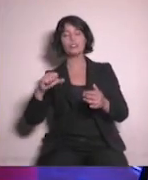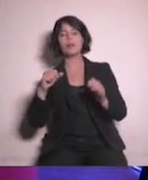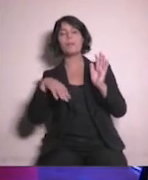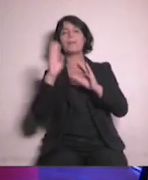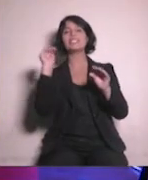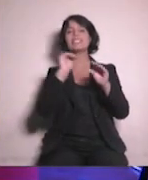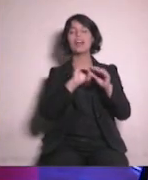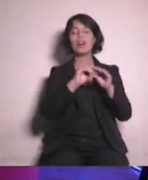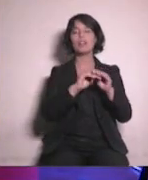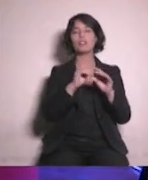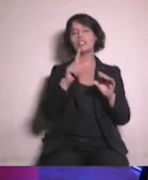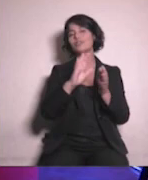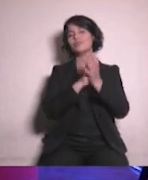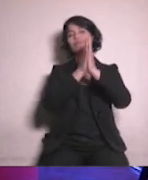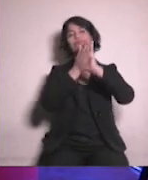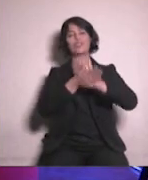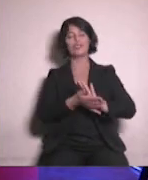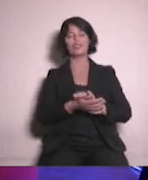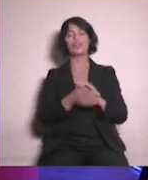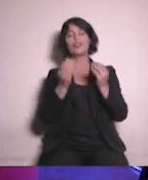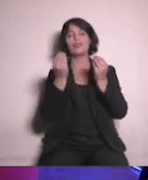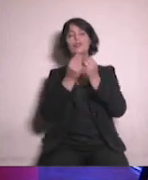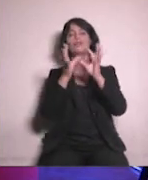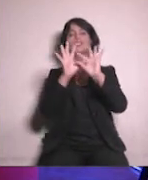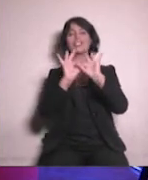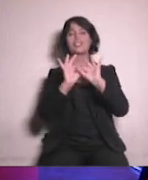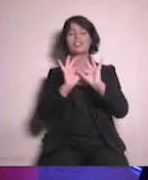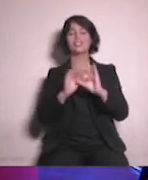Eso sería todo. Muchas gracias.